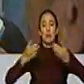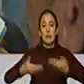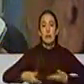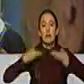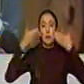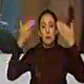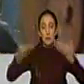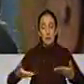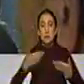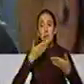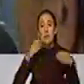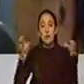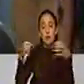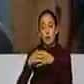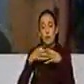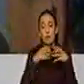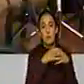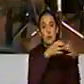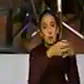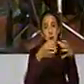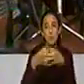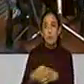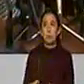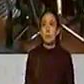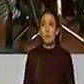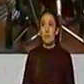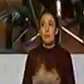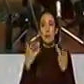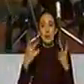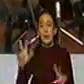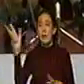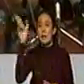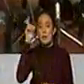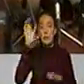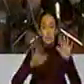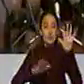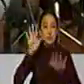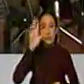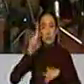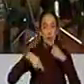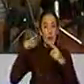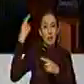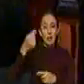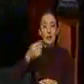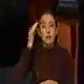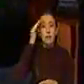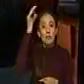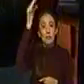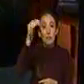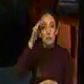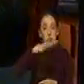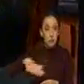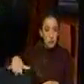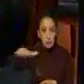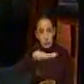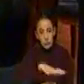cómo quieren conformar el órgano electoral. Desde Creo además no descartan iniciar en un futuro otro proceso en contra de los vocales del